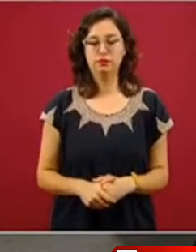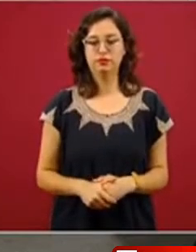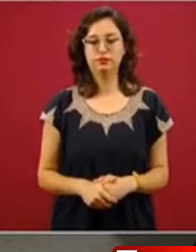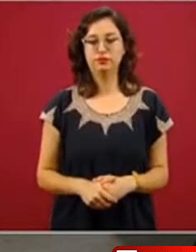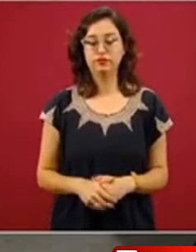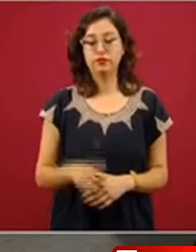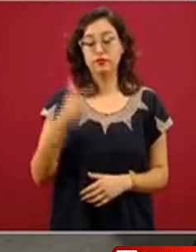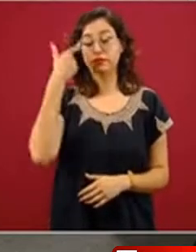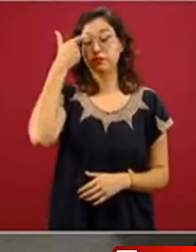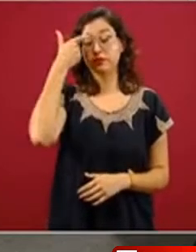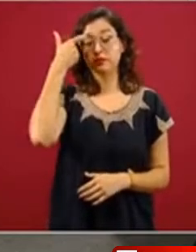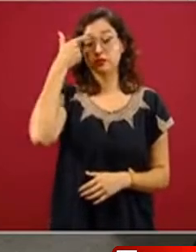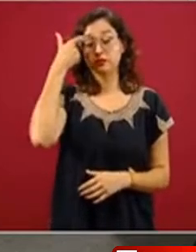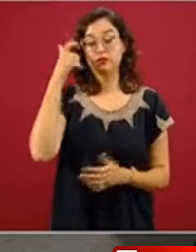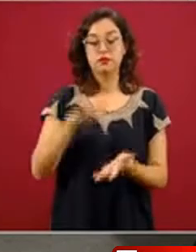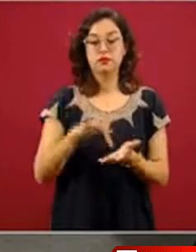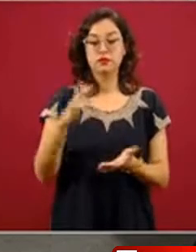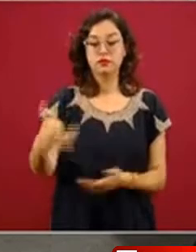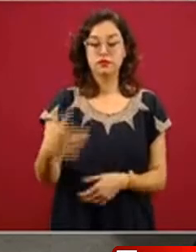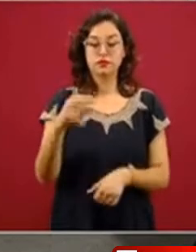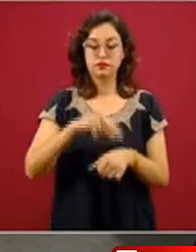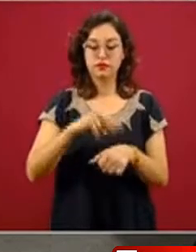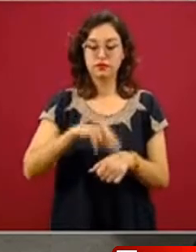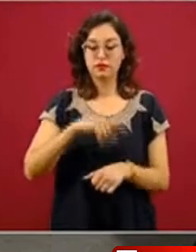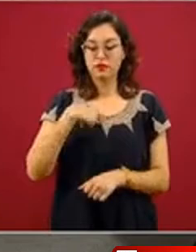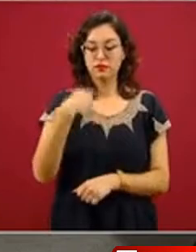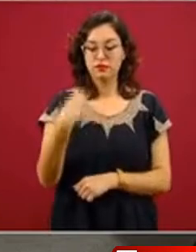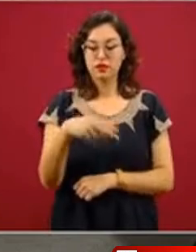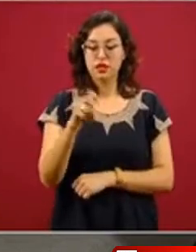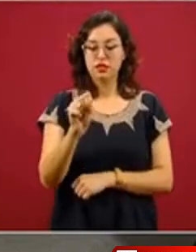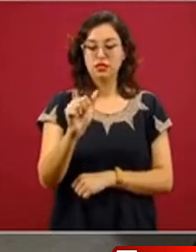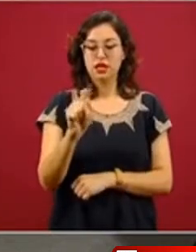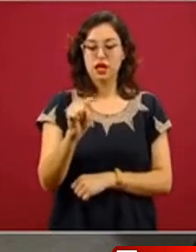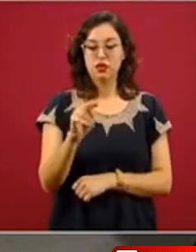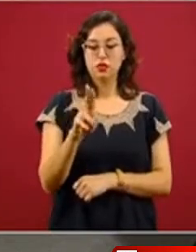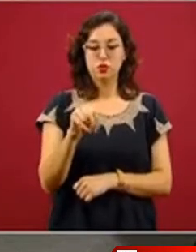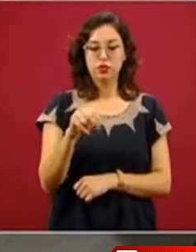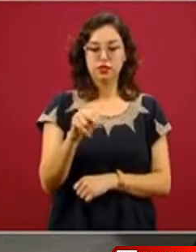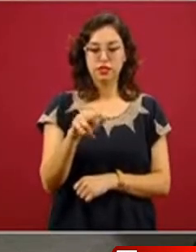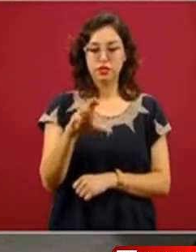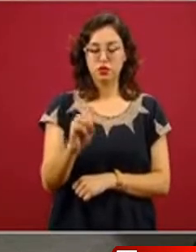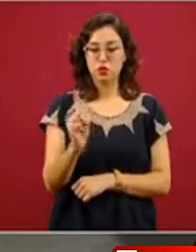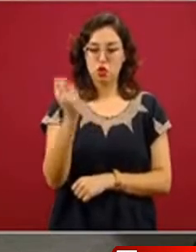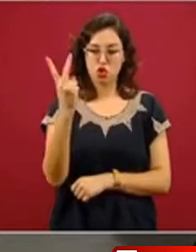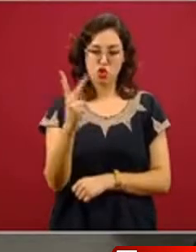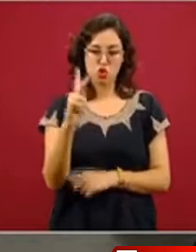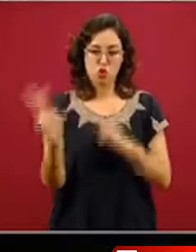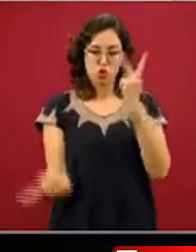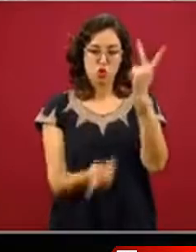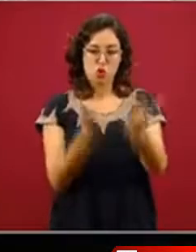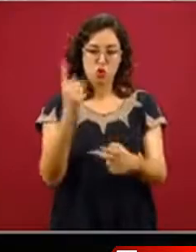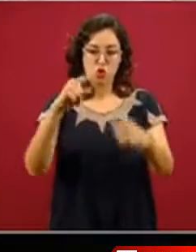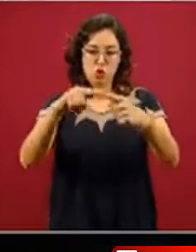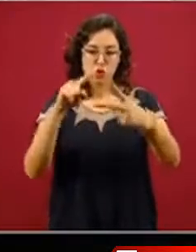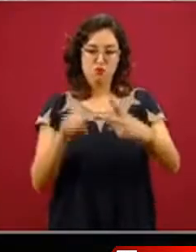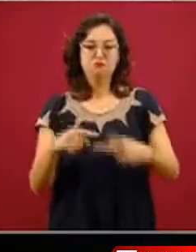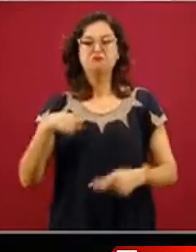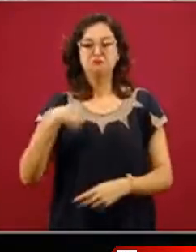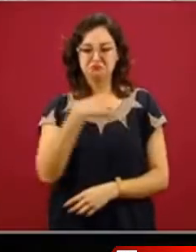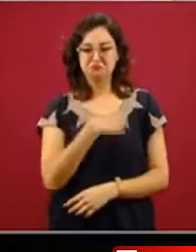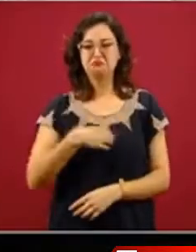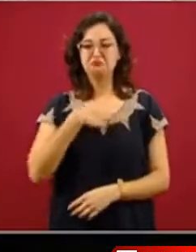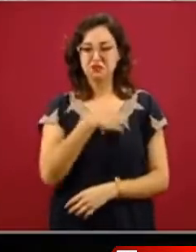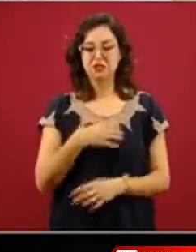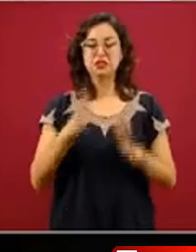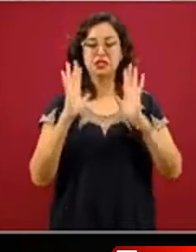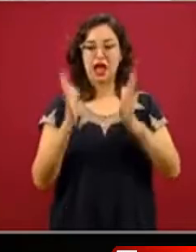Gracias, doctor. Buenas noches, Saturnino Reyes de Diario Locutor. Dos preguntas y estoy muy contento porque abordaron